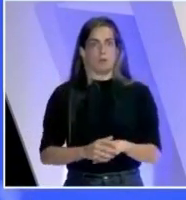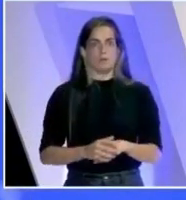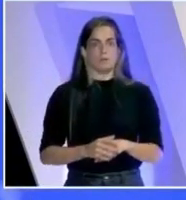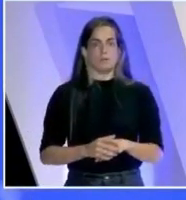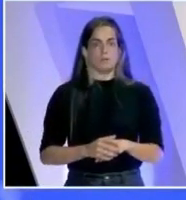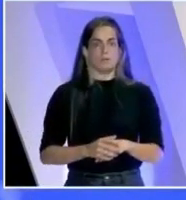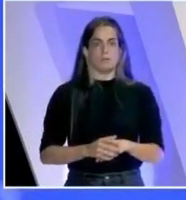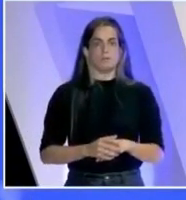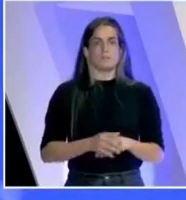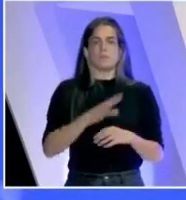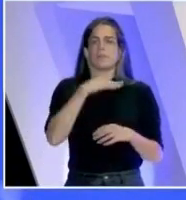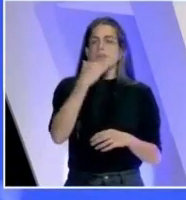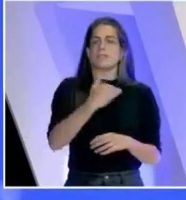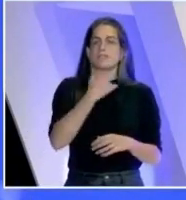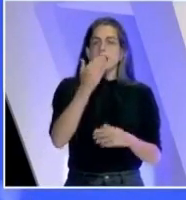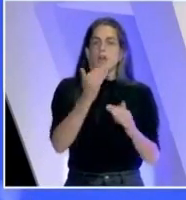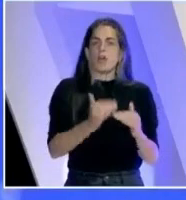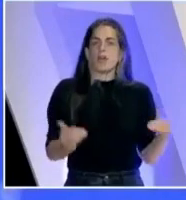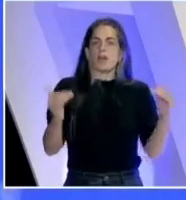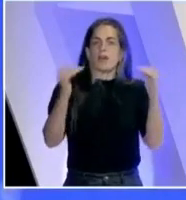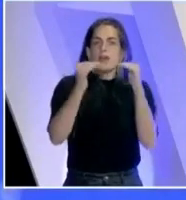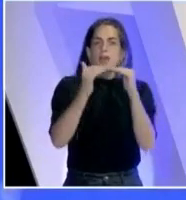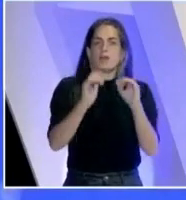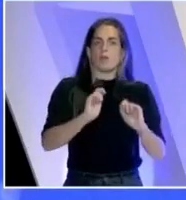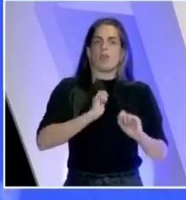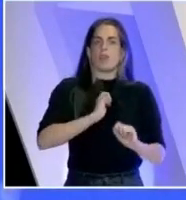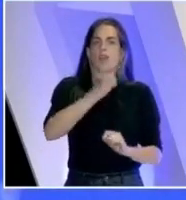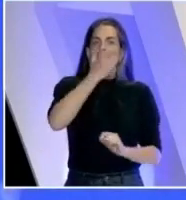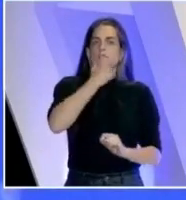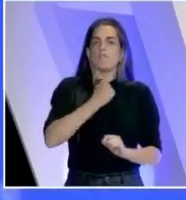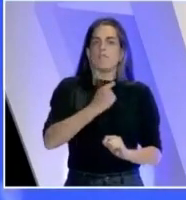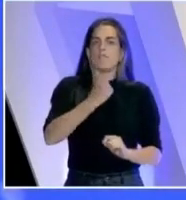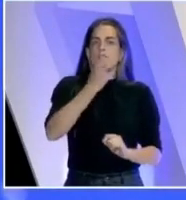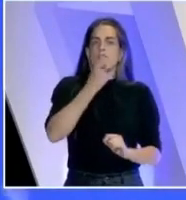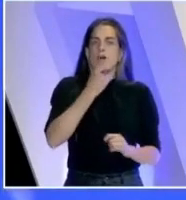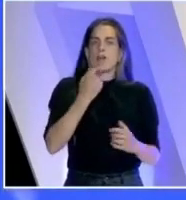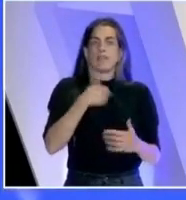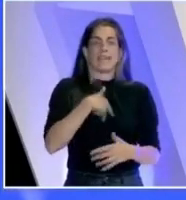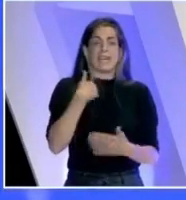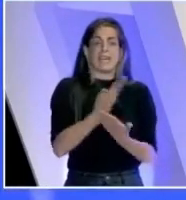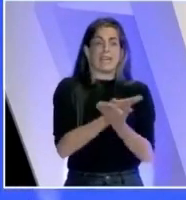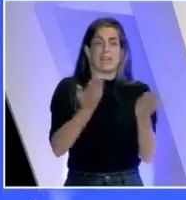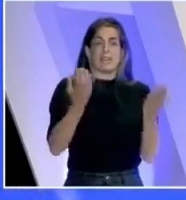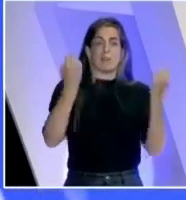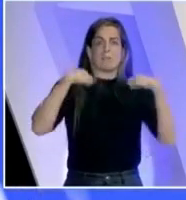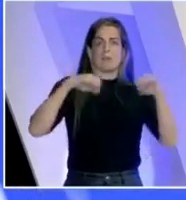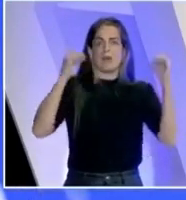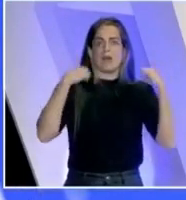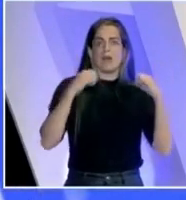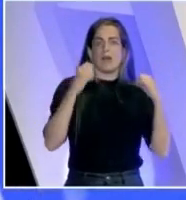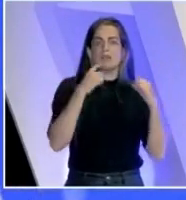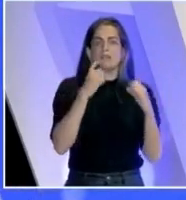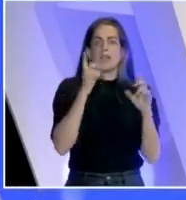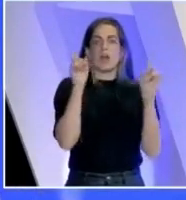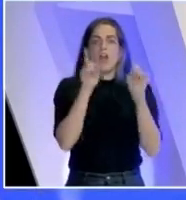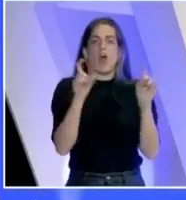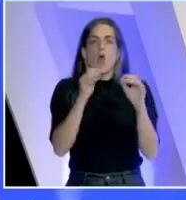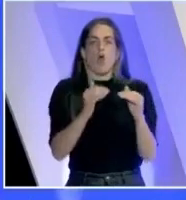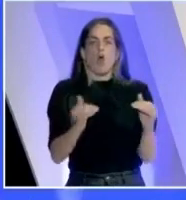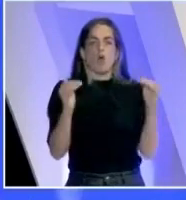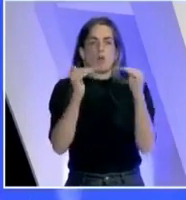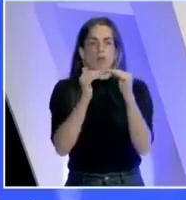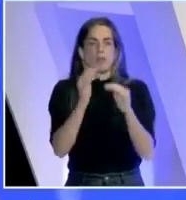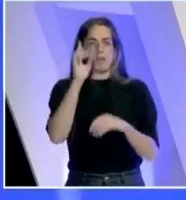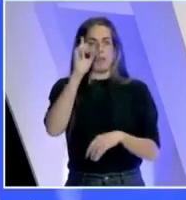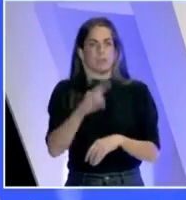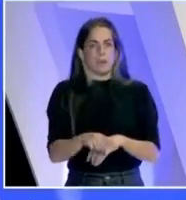actual. Algo que, a su vez, pues nos va a facilitar generalizar, mejor dicho, prácticas como la coeducación o la codocencia